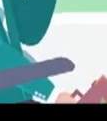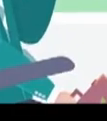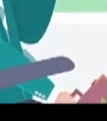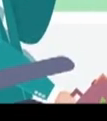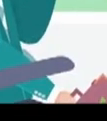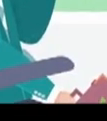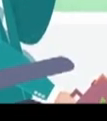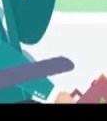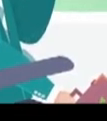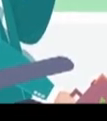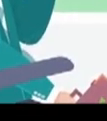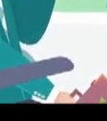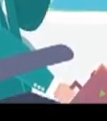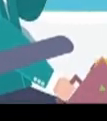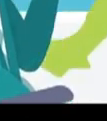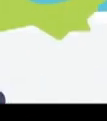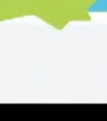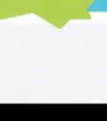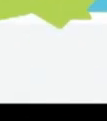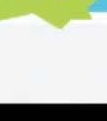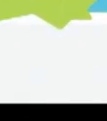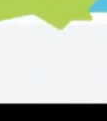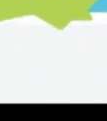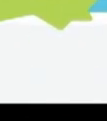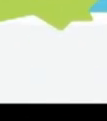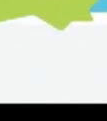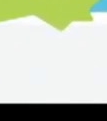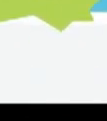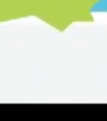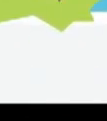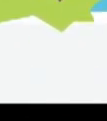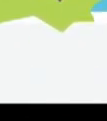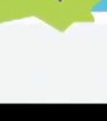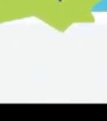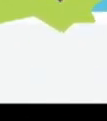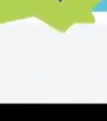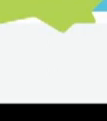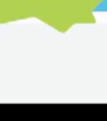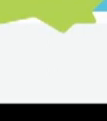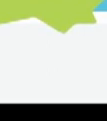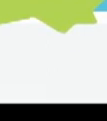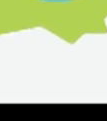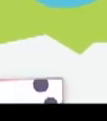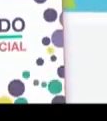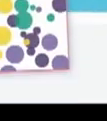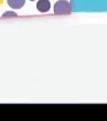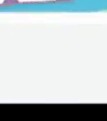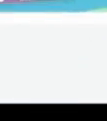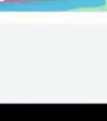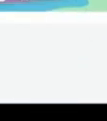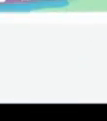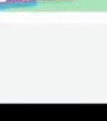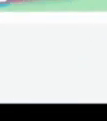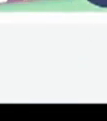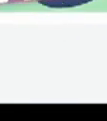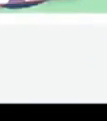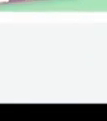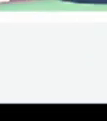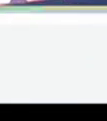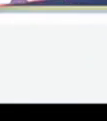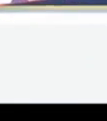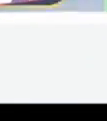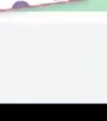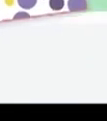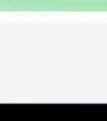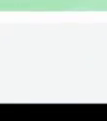que no gasto nada y puedo estudiar donde yo quiera y desde cualquier parte del país. Cuando termine y obtenga mi certificado con validez